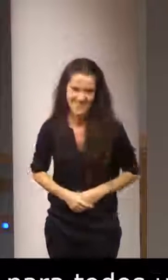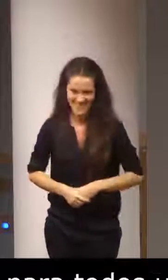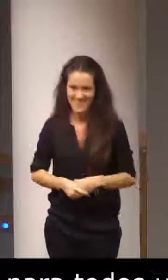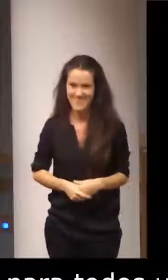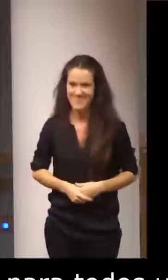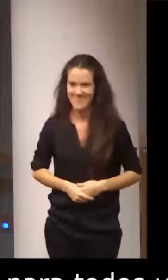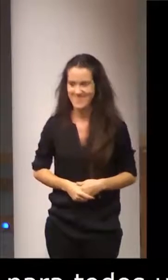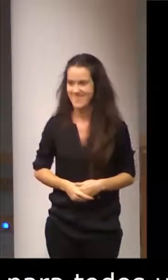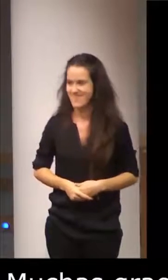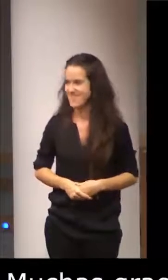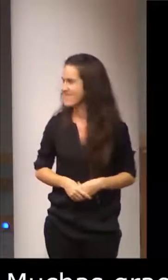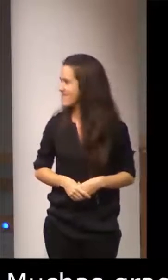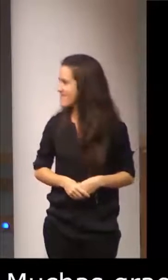aplausos aplausos y